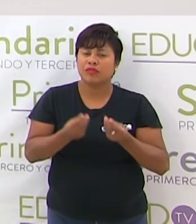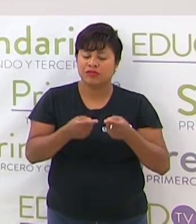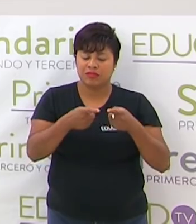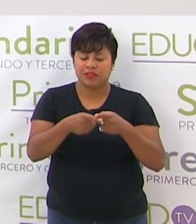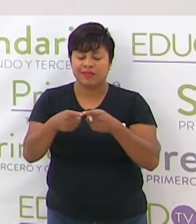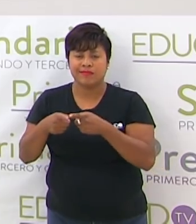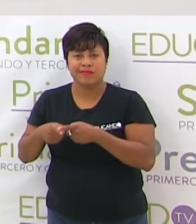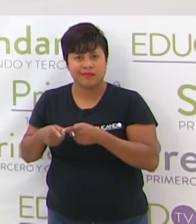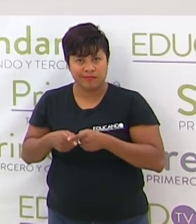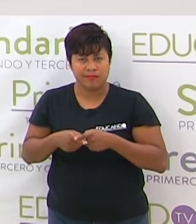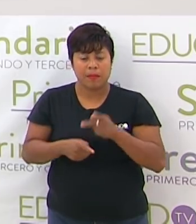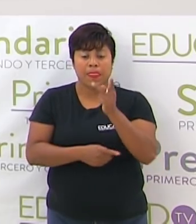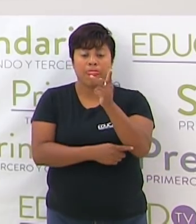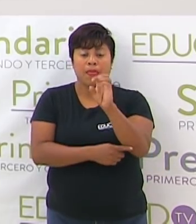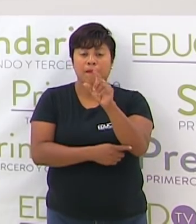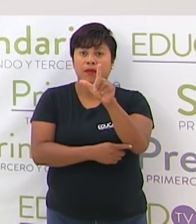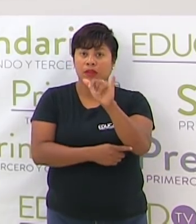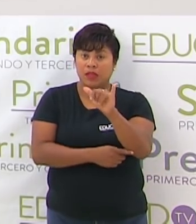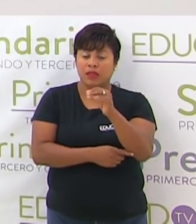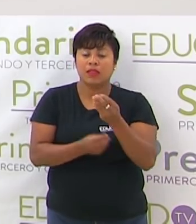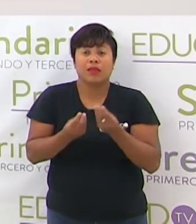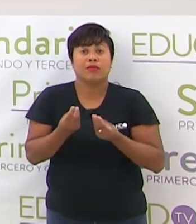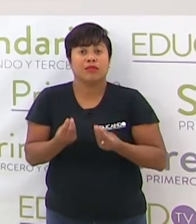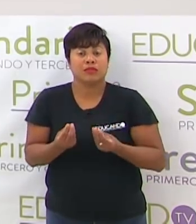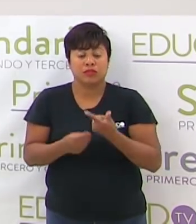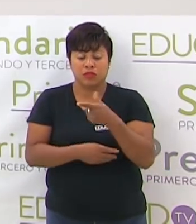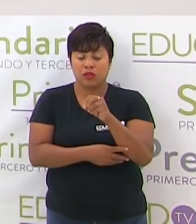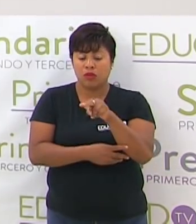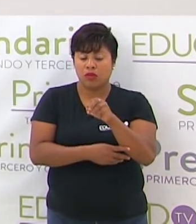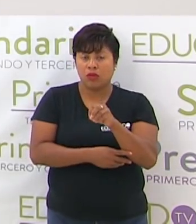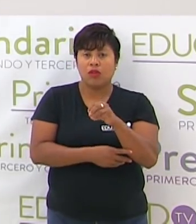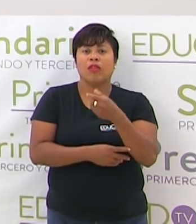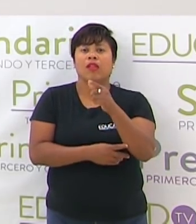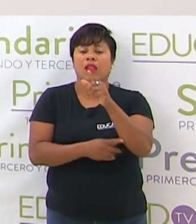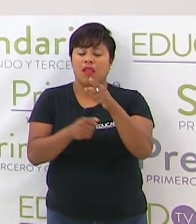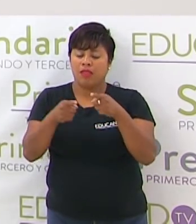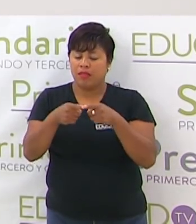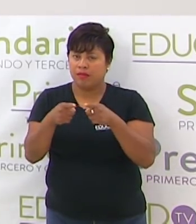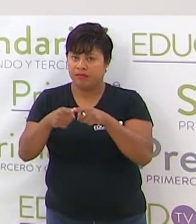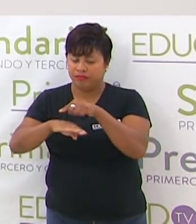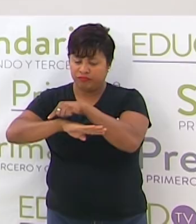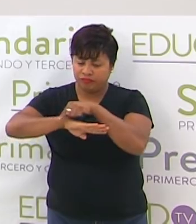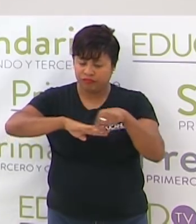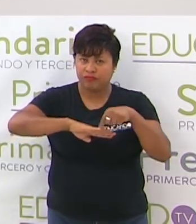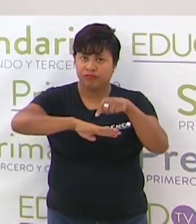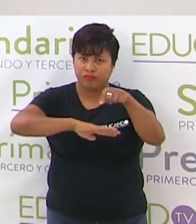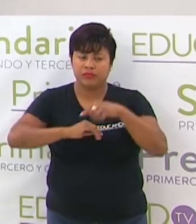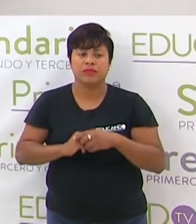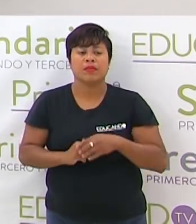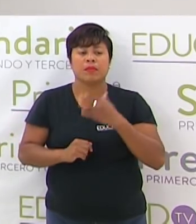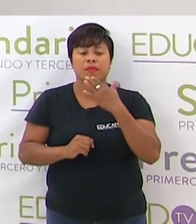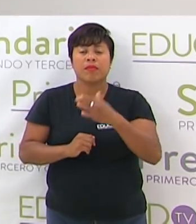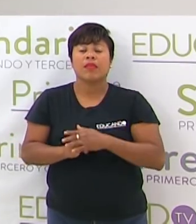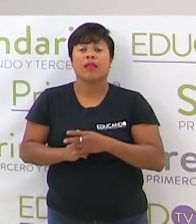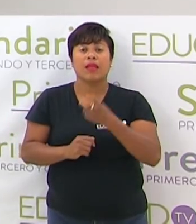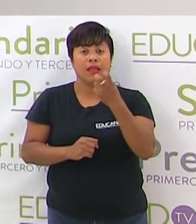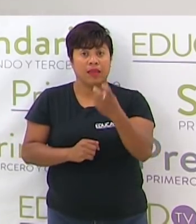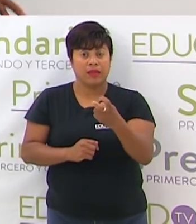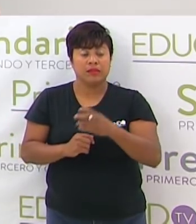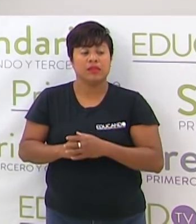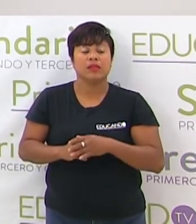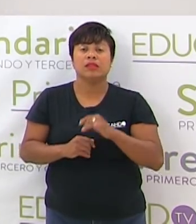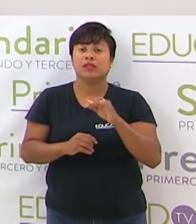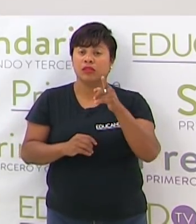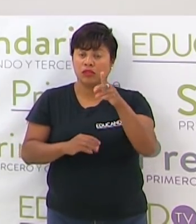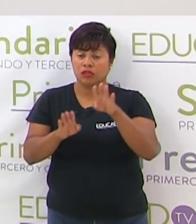muchos lados. Poli de muchos y gonos de lados, ¿verdad? Pues bien, esta figura,